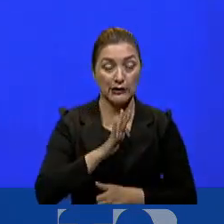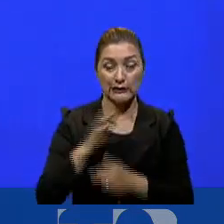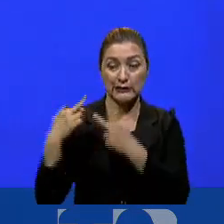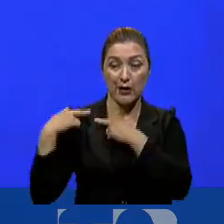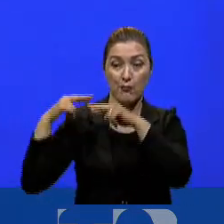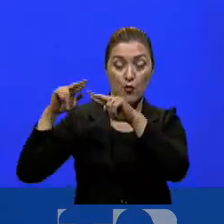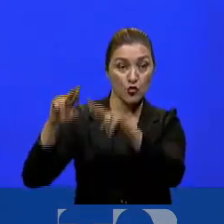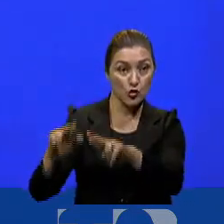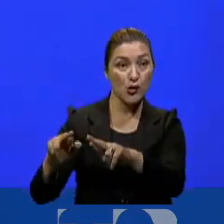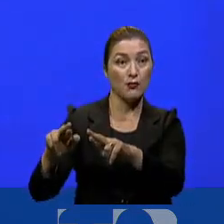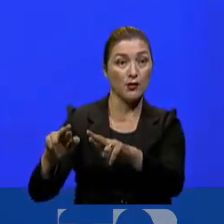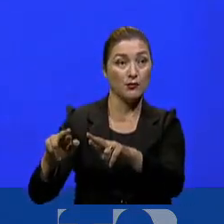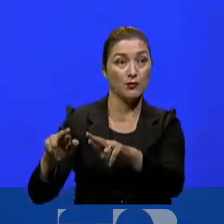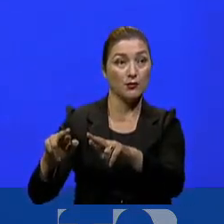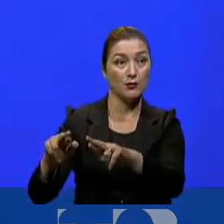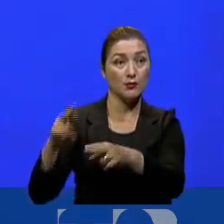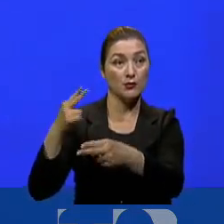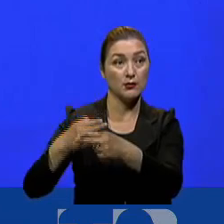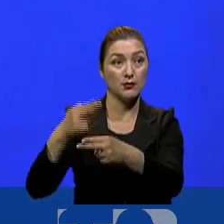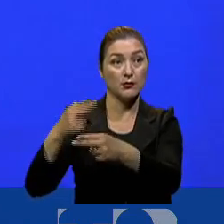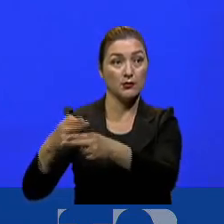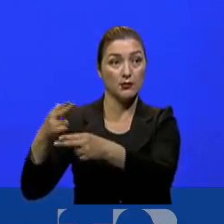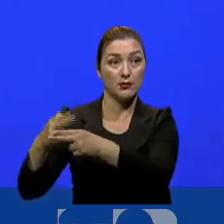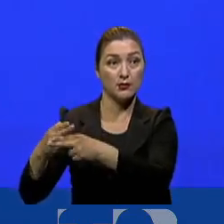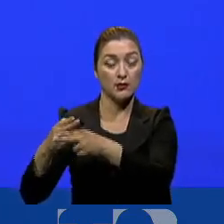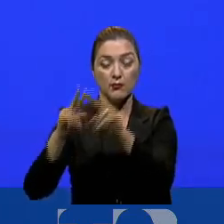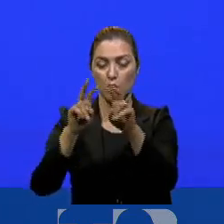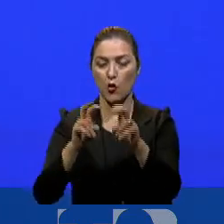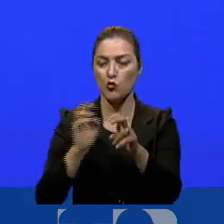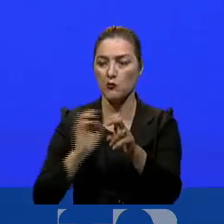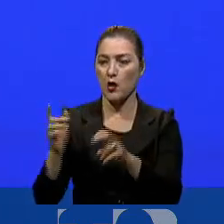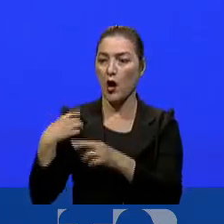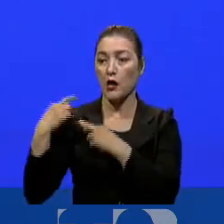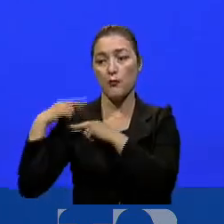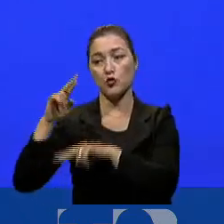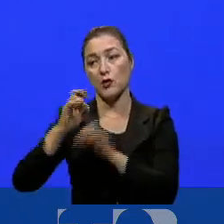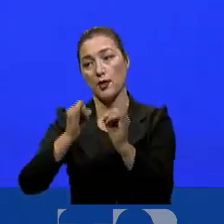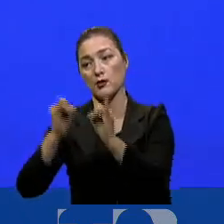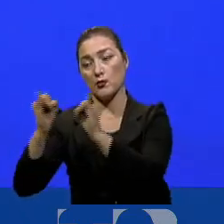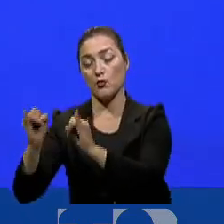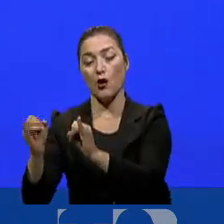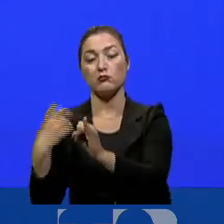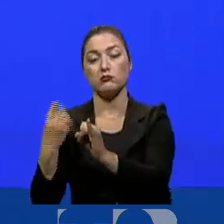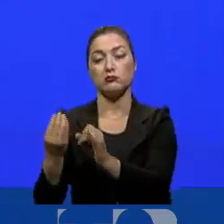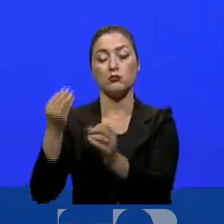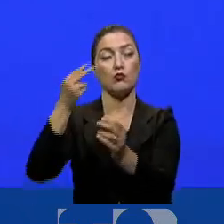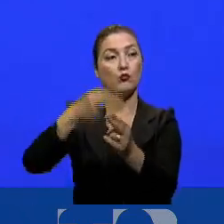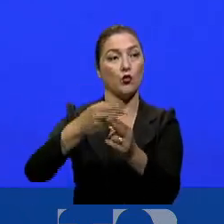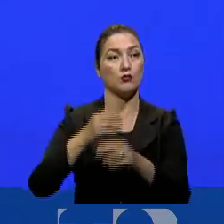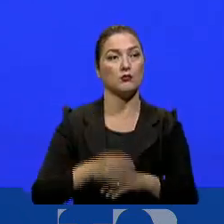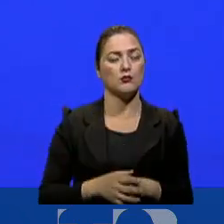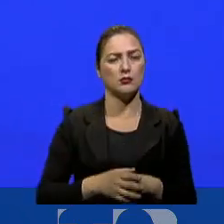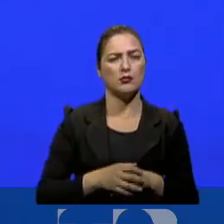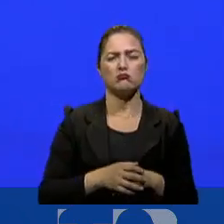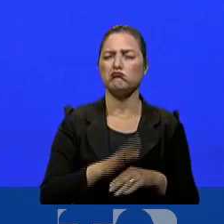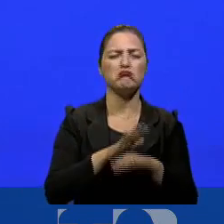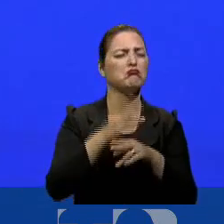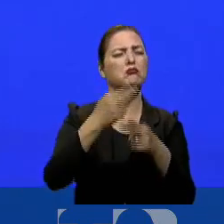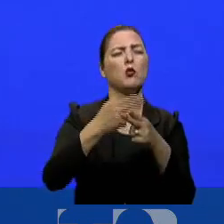responsables de ir poniendo el nombre a cada uno de los casos. ¿Y por qué se llama Encuentro? Luego recibí yo la